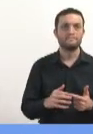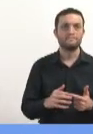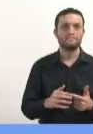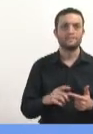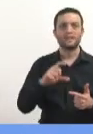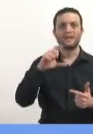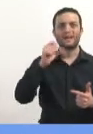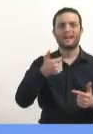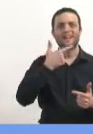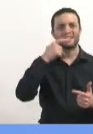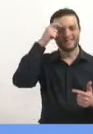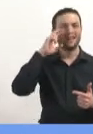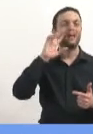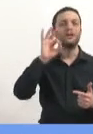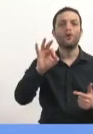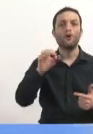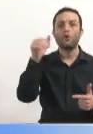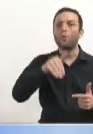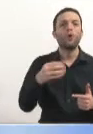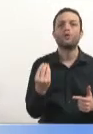el senador k serio su voto